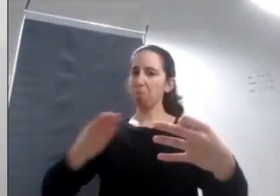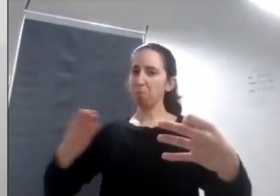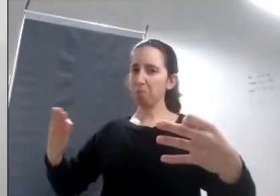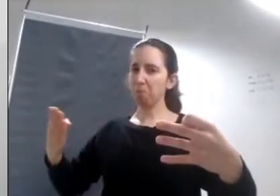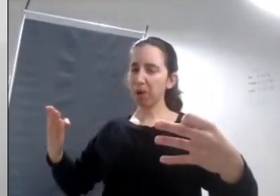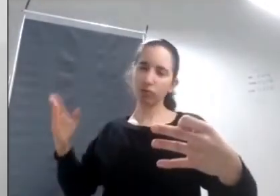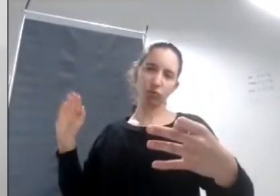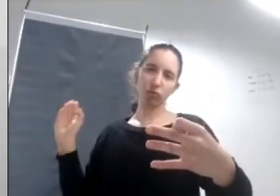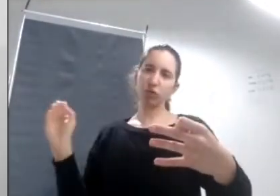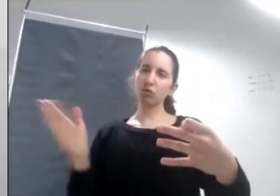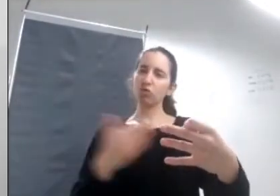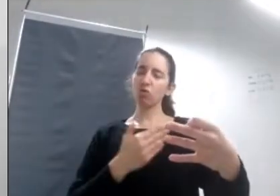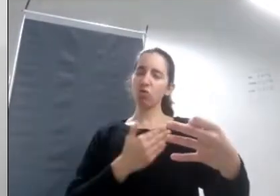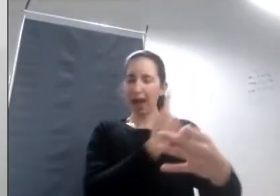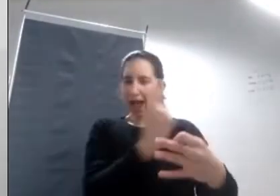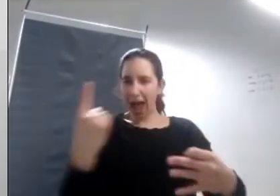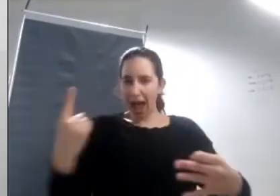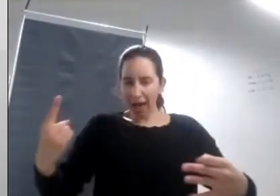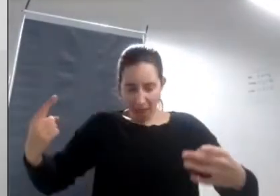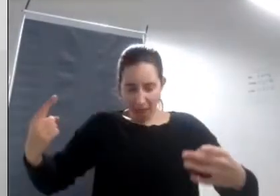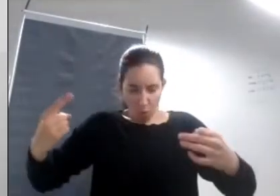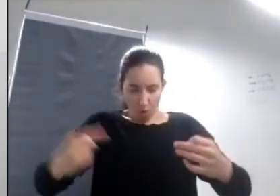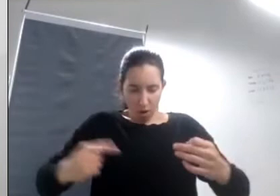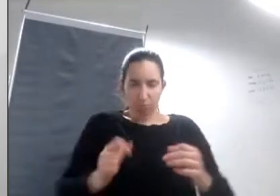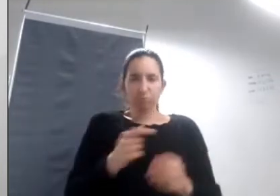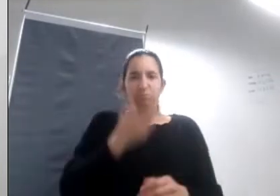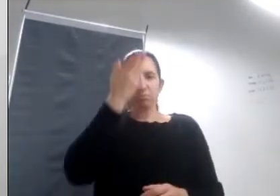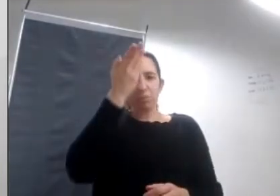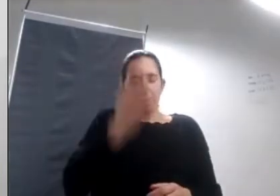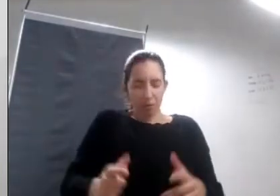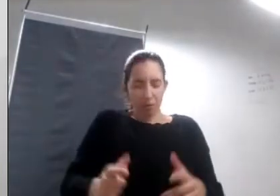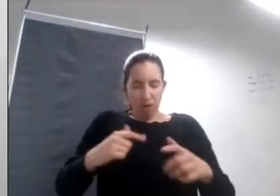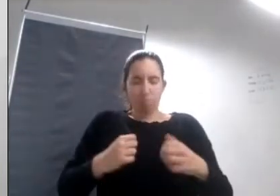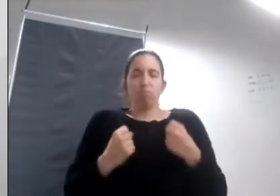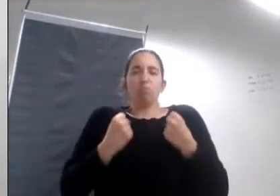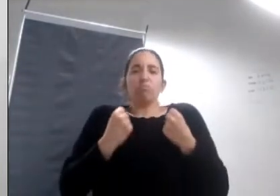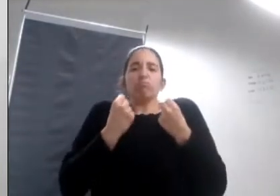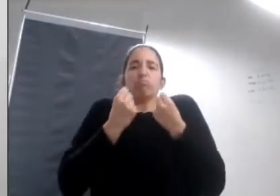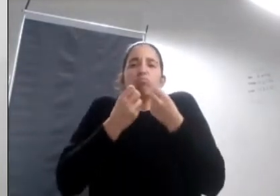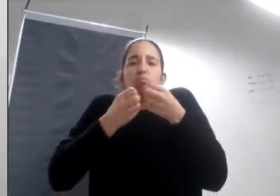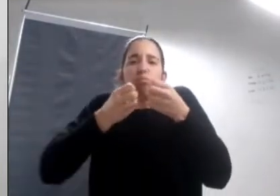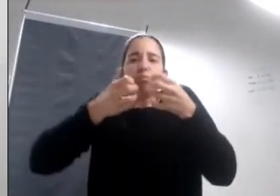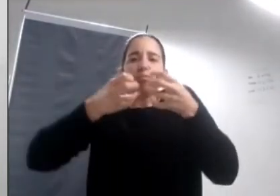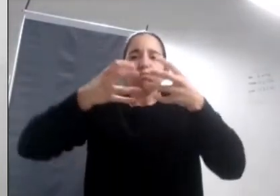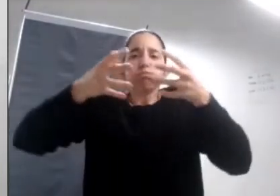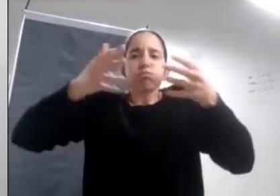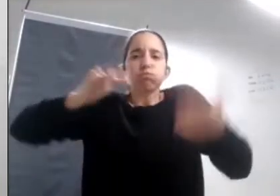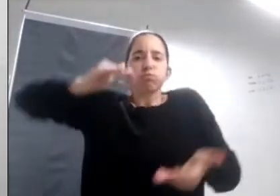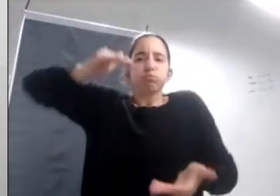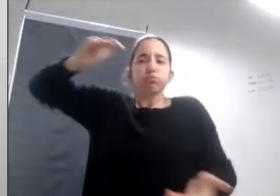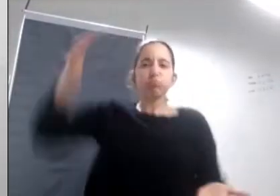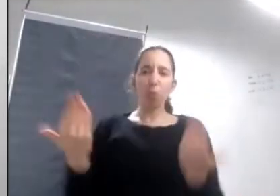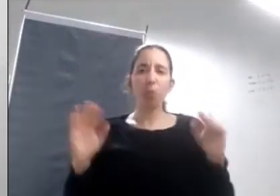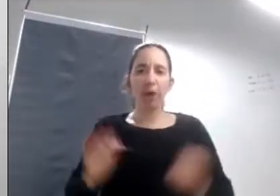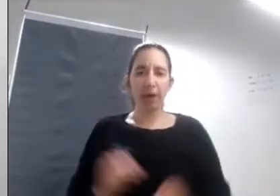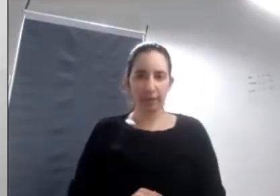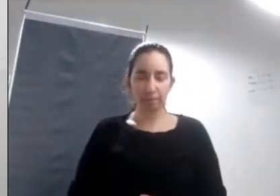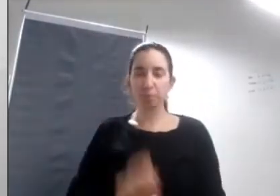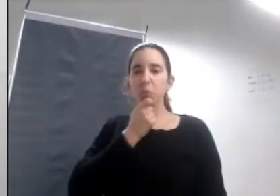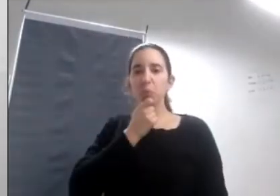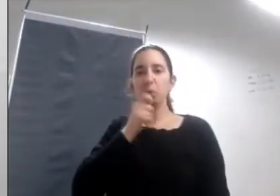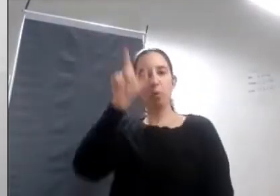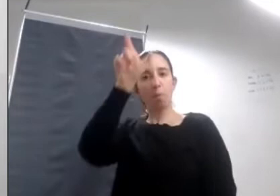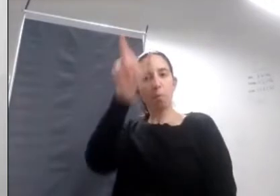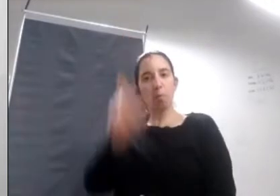un pájaro está constituido para volar, el ser humano está